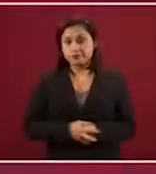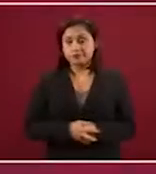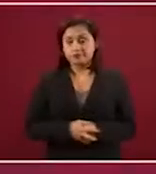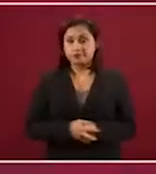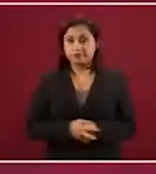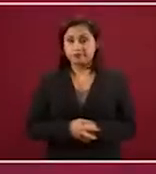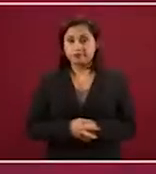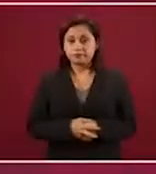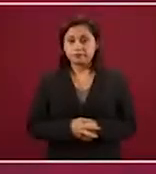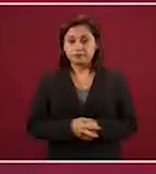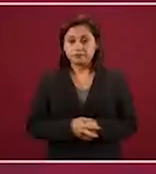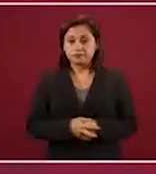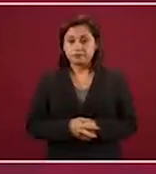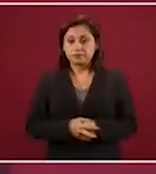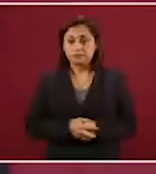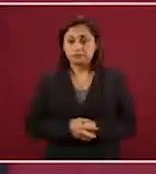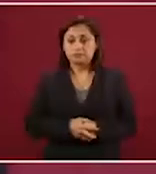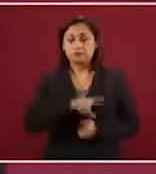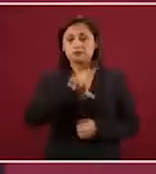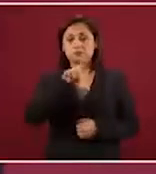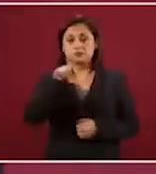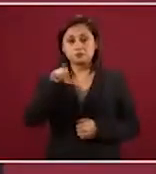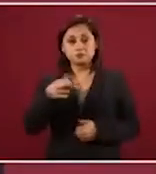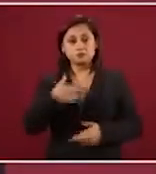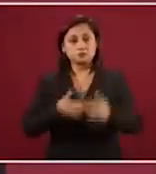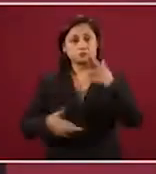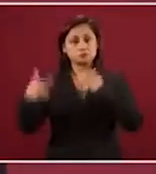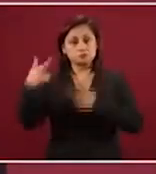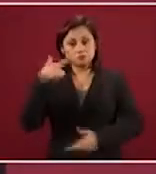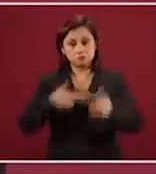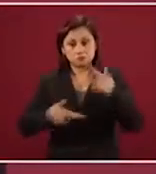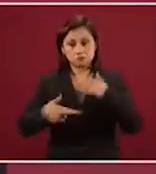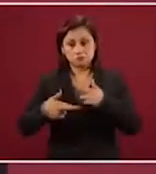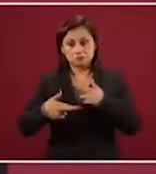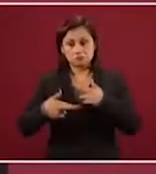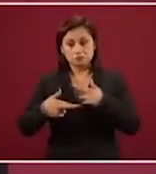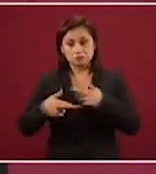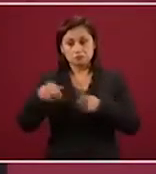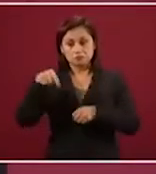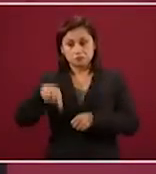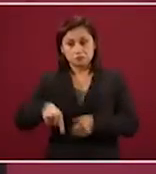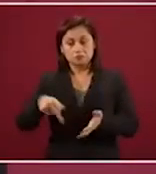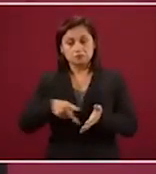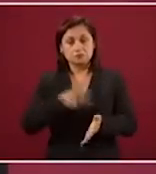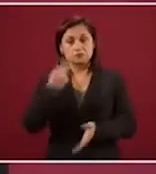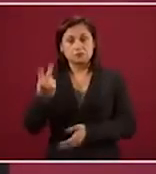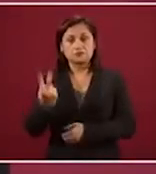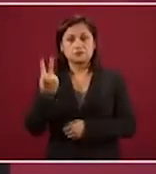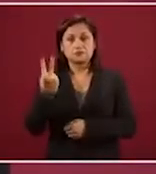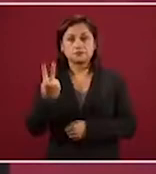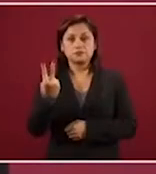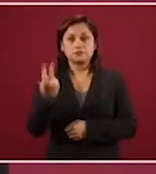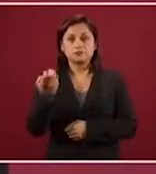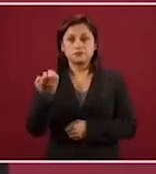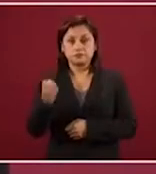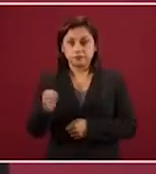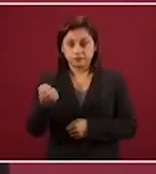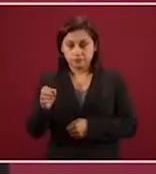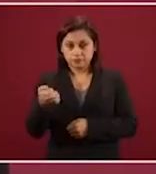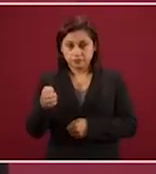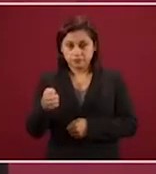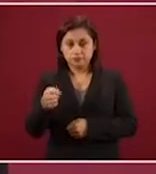y nos vamos a volver a encontrar el día 2 en la mañana.